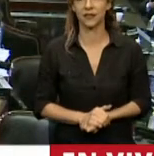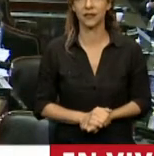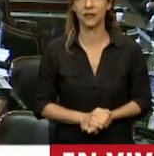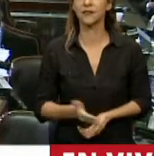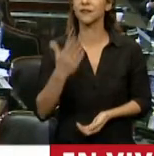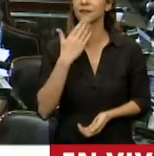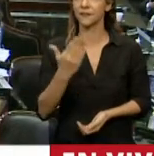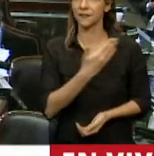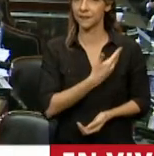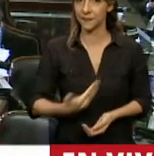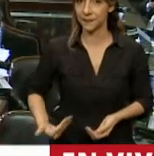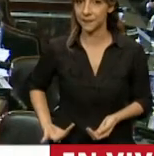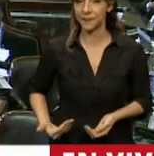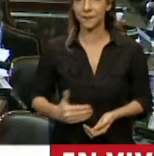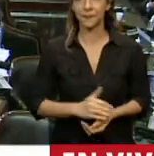Gracias, señor presidente.